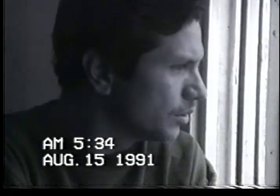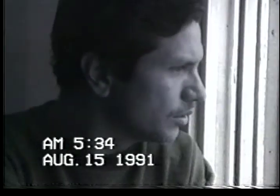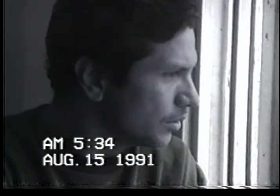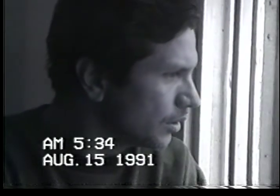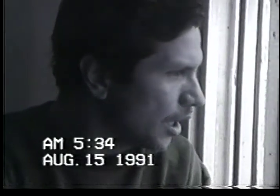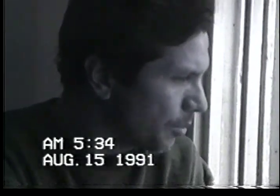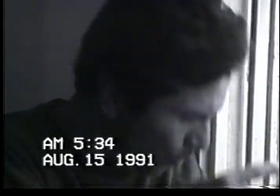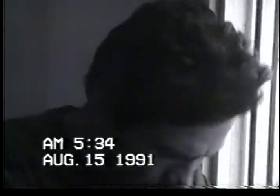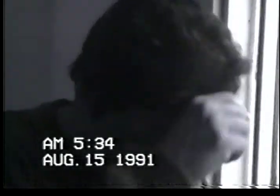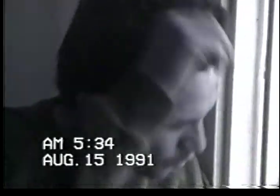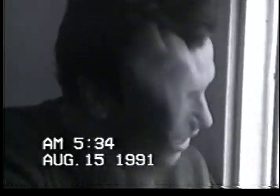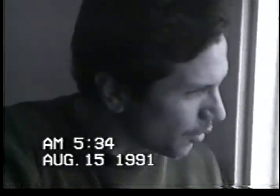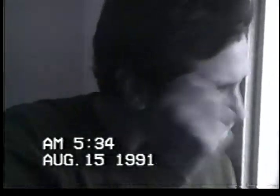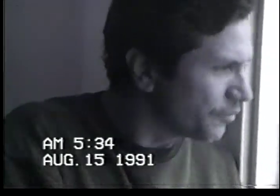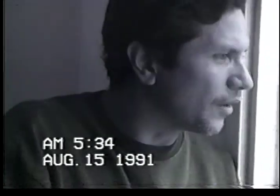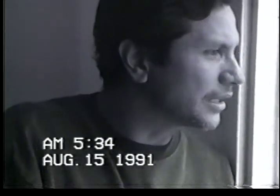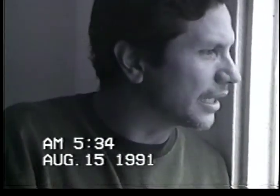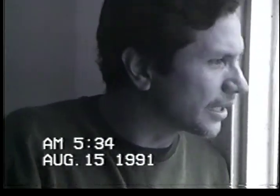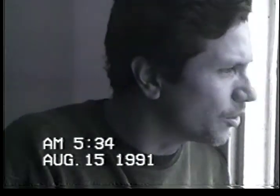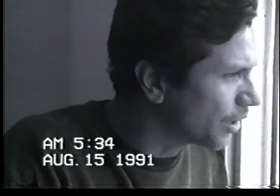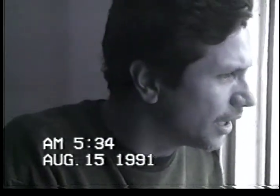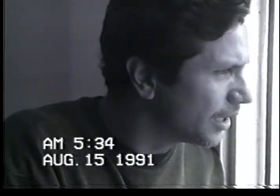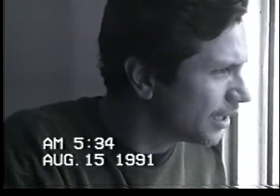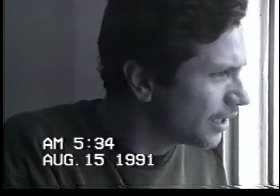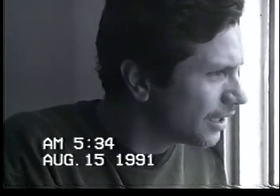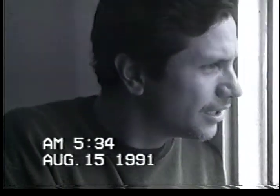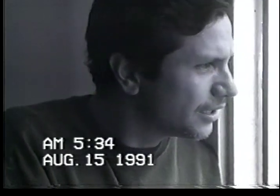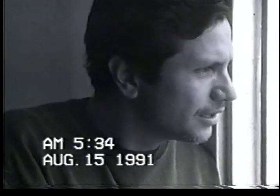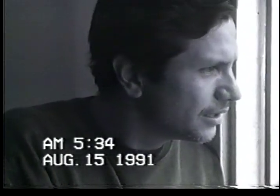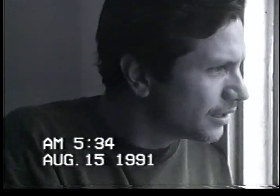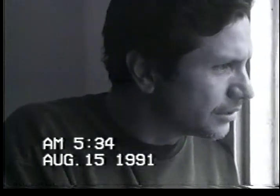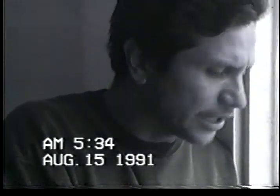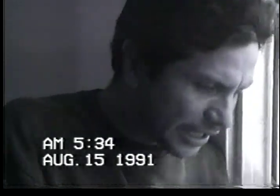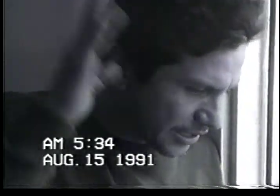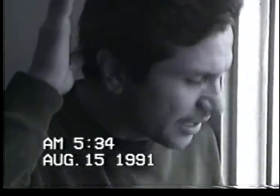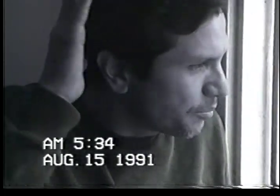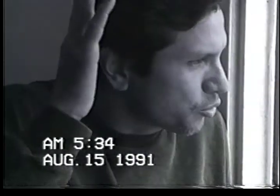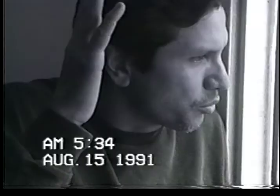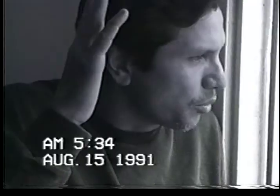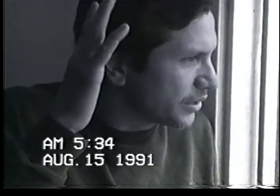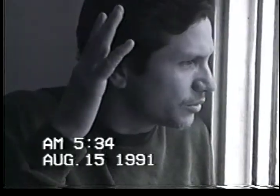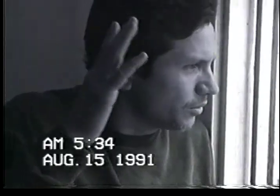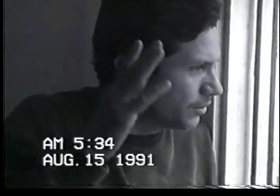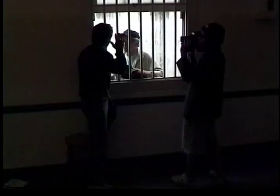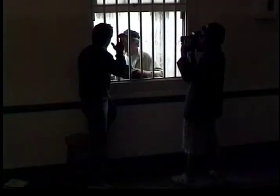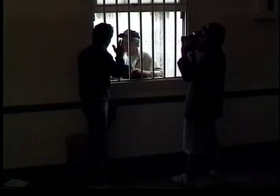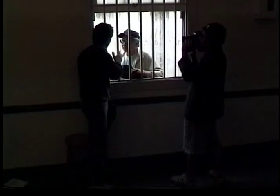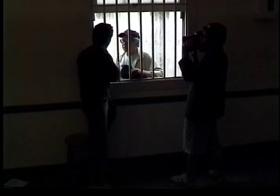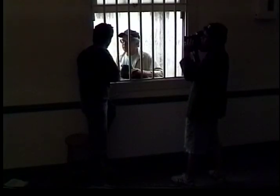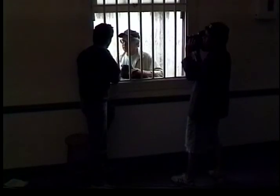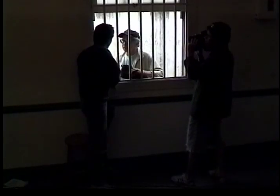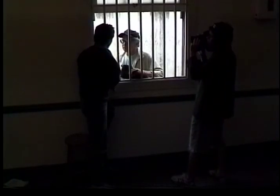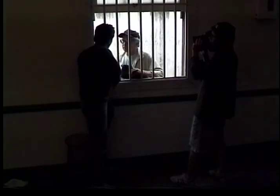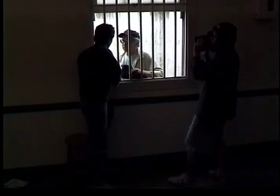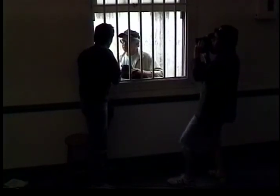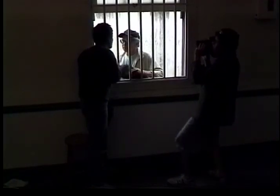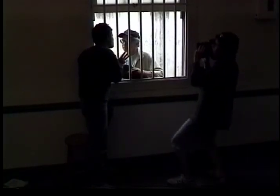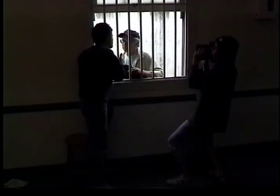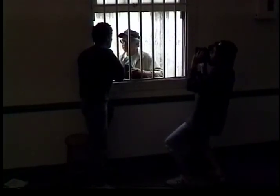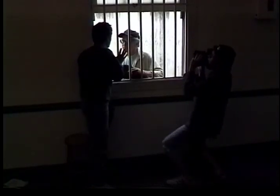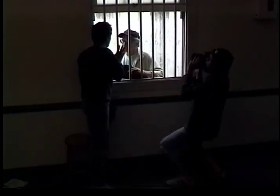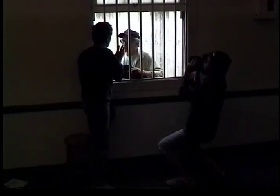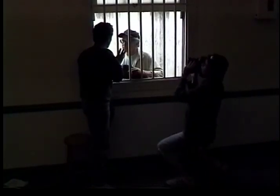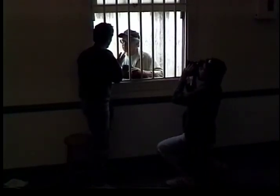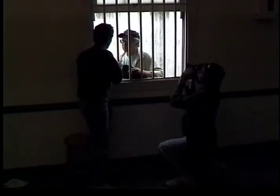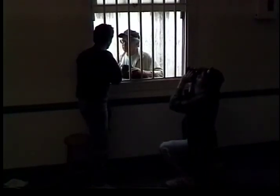Subjetiva, de Juan Mata. El próximo sábado sin falta, ¿qué hora? ¿Qué me dice? De que sí, por supuesto. Ahí nos